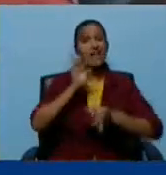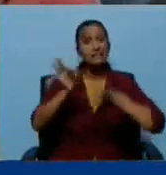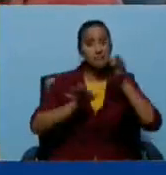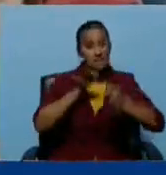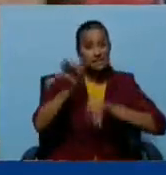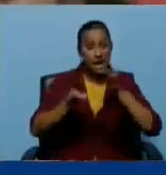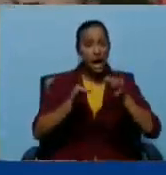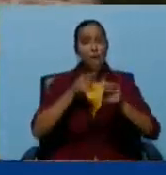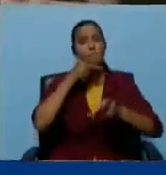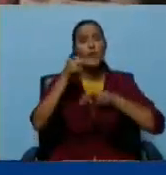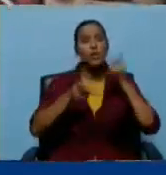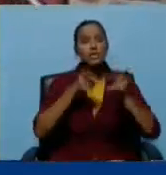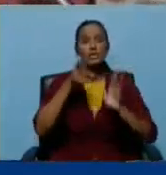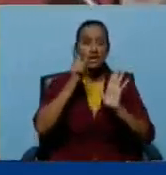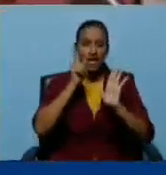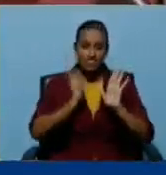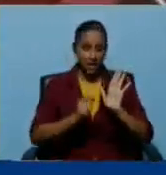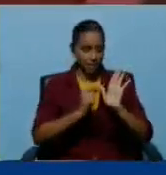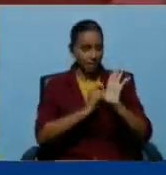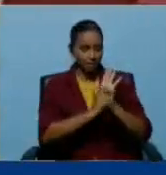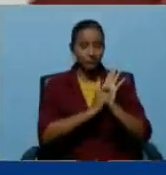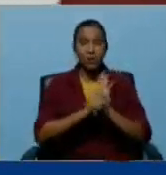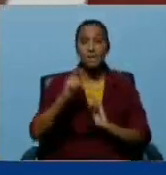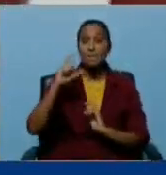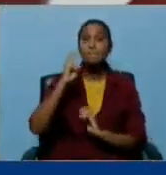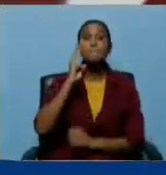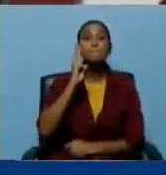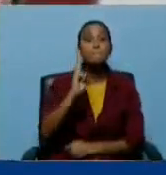Nosotros estamos derrotando